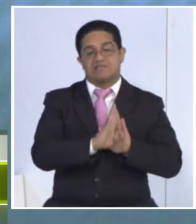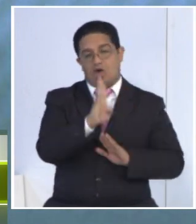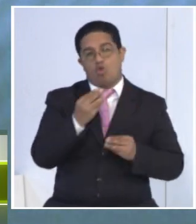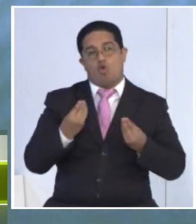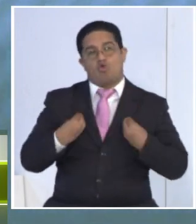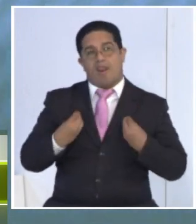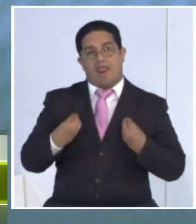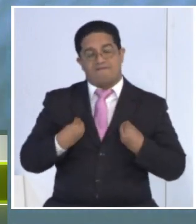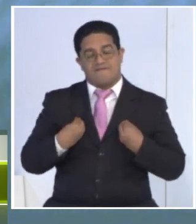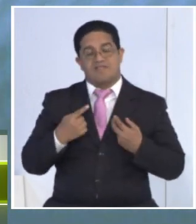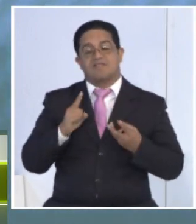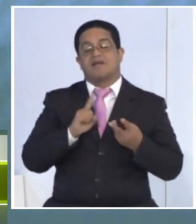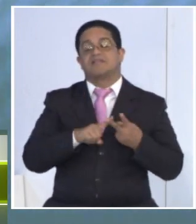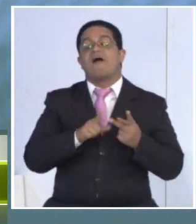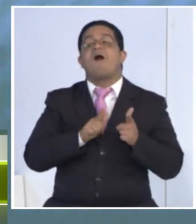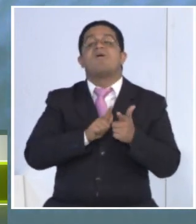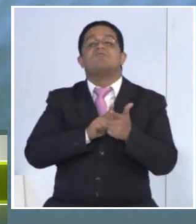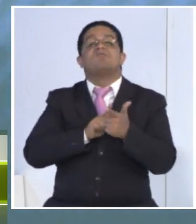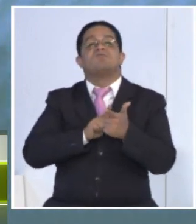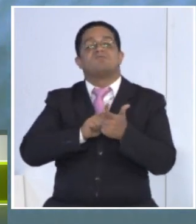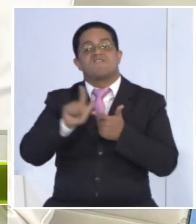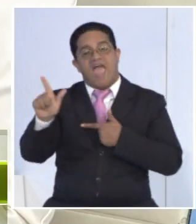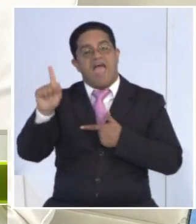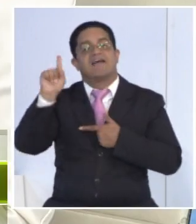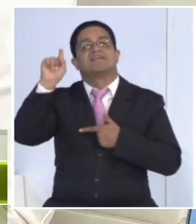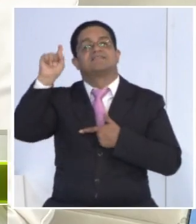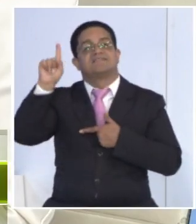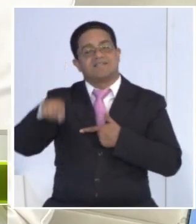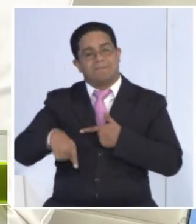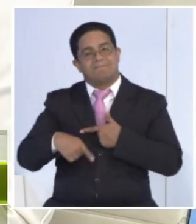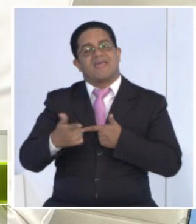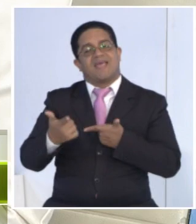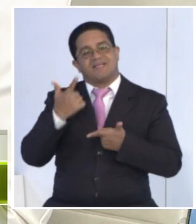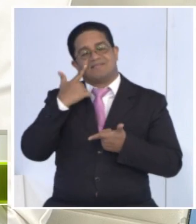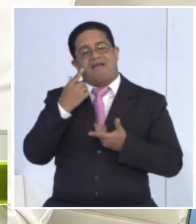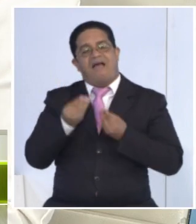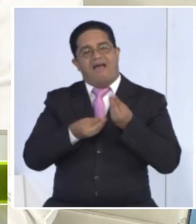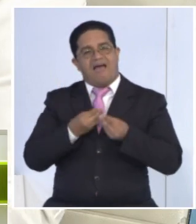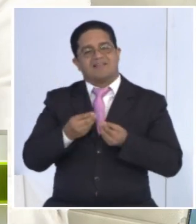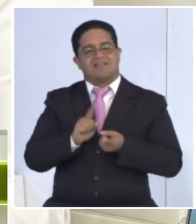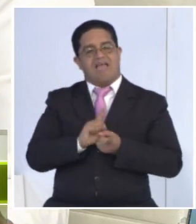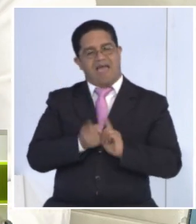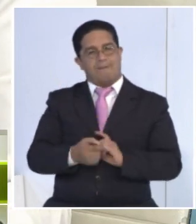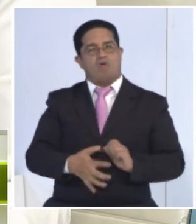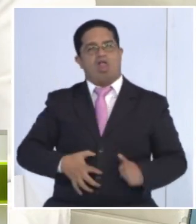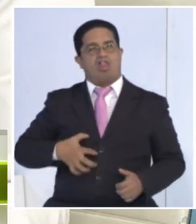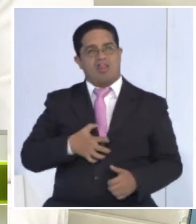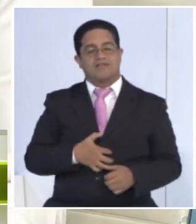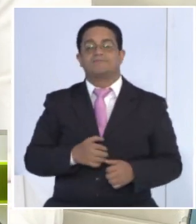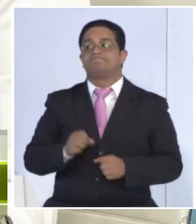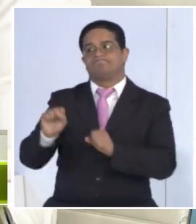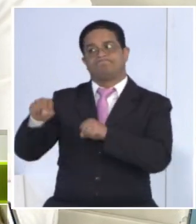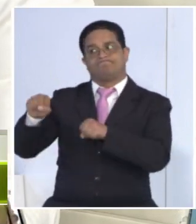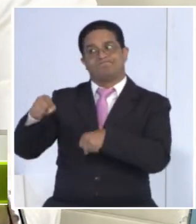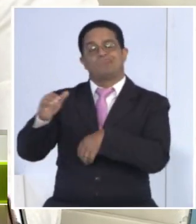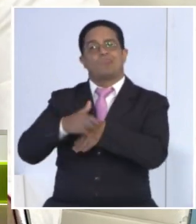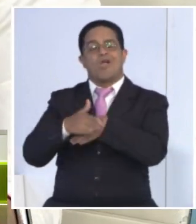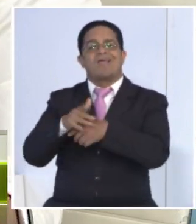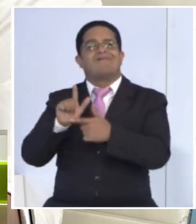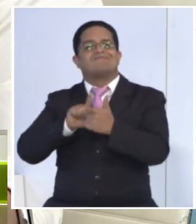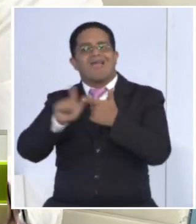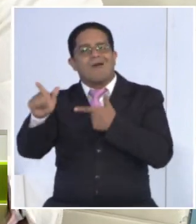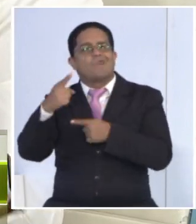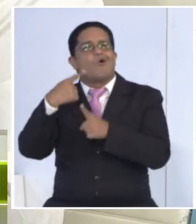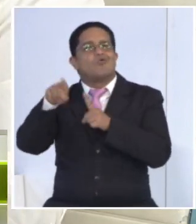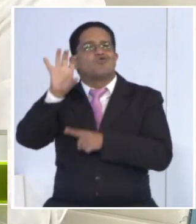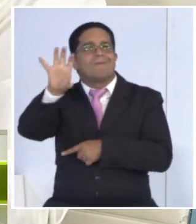vida, los viajes también pueden influenciar en esa microbiota. Claro que sí, porque cuando nos vamos a otras latitudes, a otros países, el